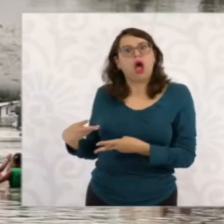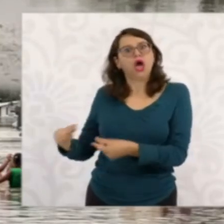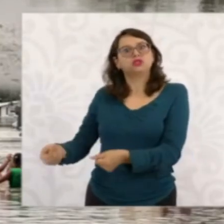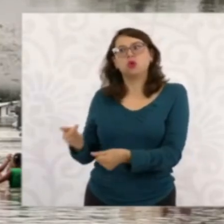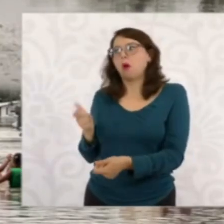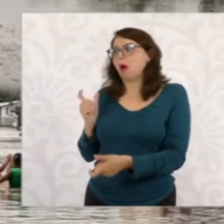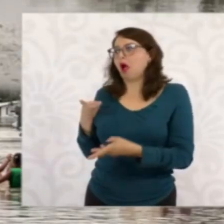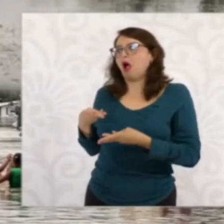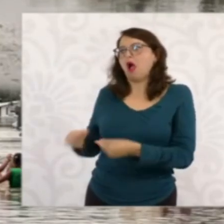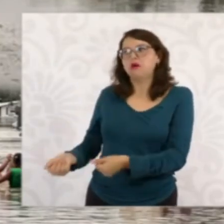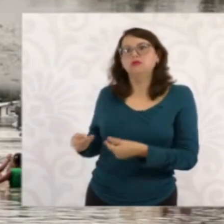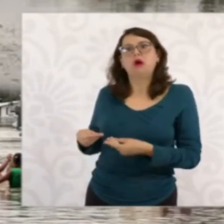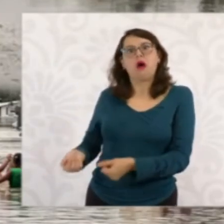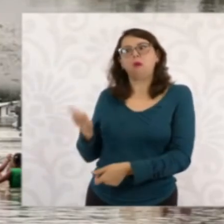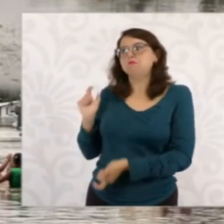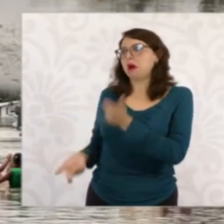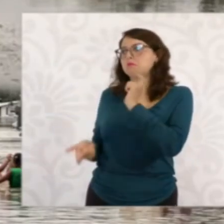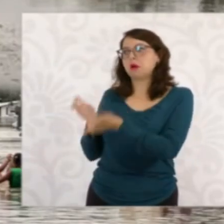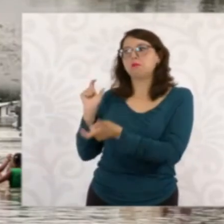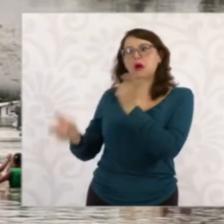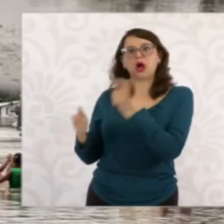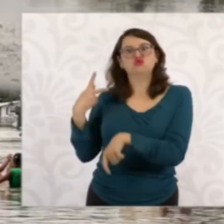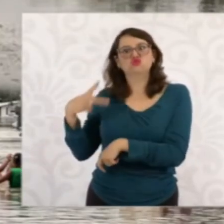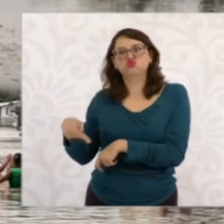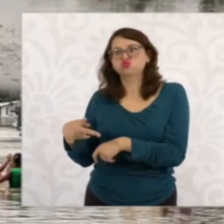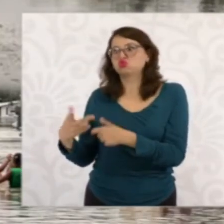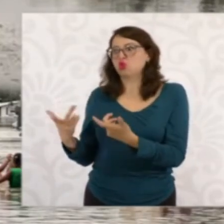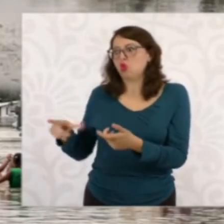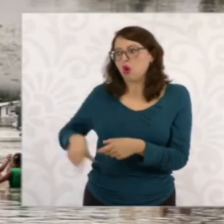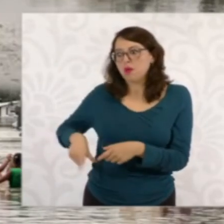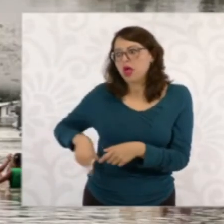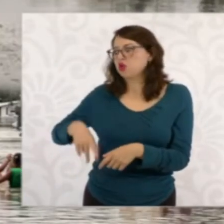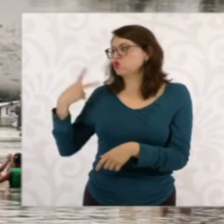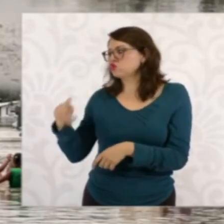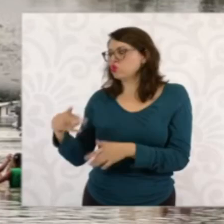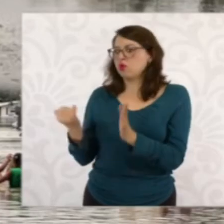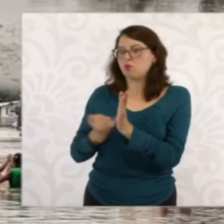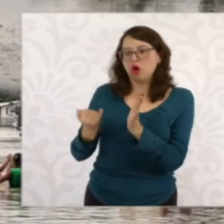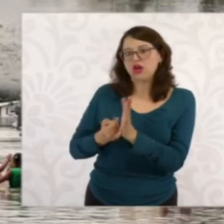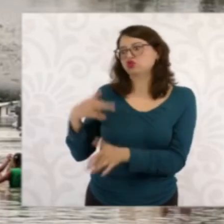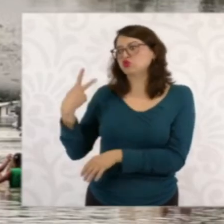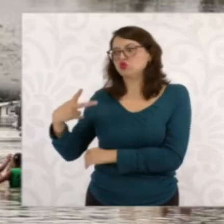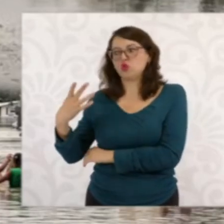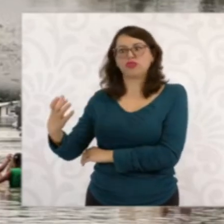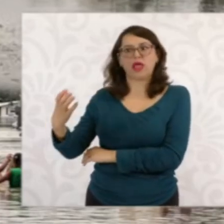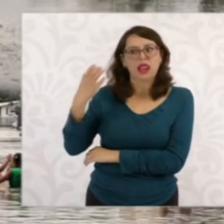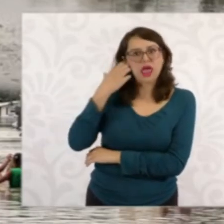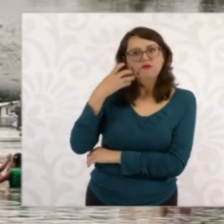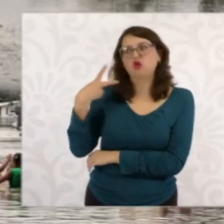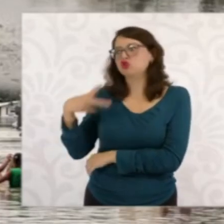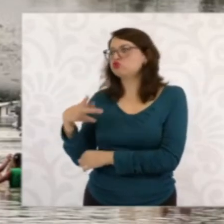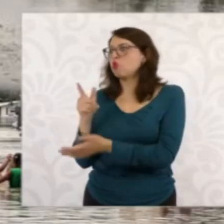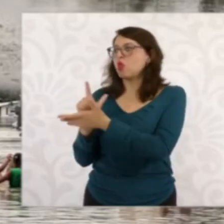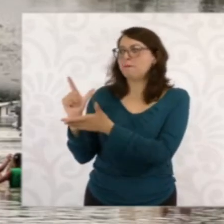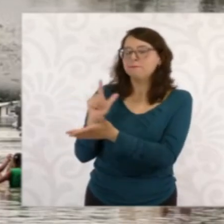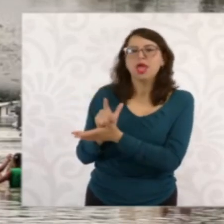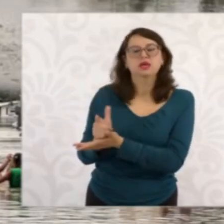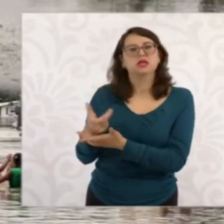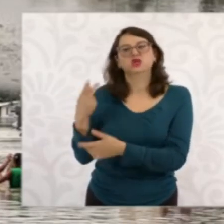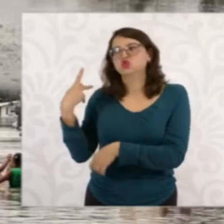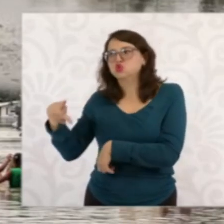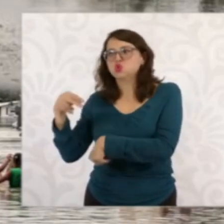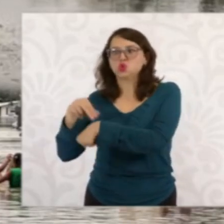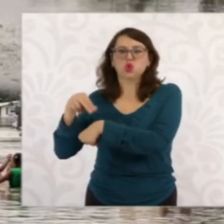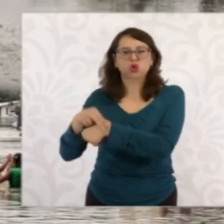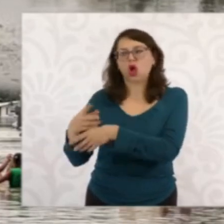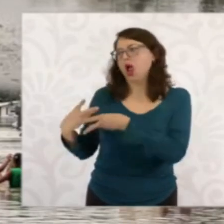primero estuvo pagando incluso gastos corrientes de su gobierno como telefonía, vales de limpieza, consultorías incluso, ya teniendo